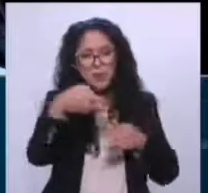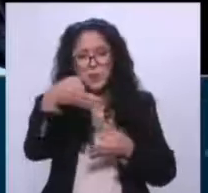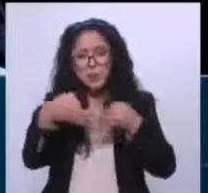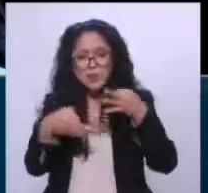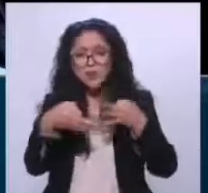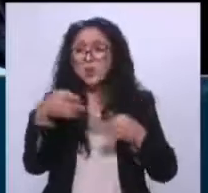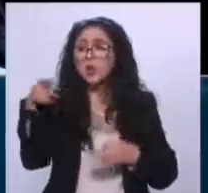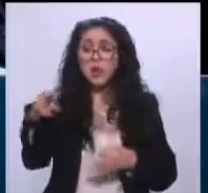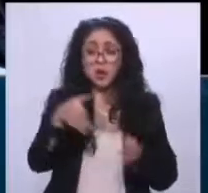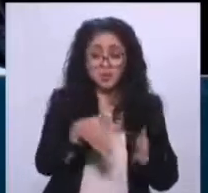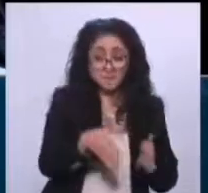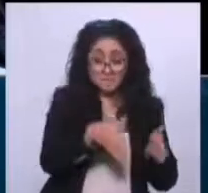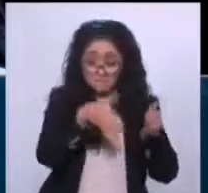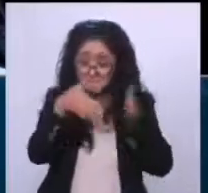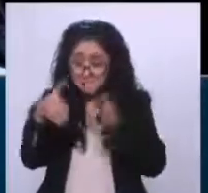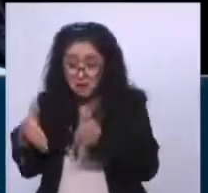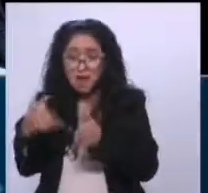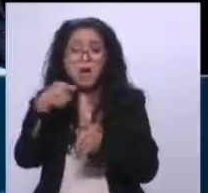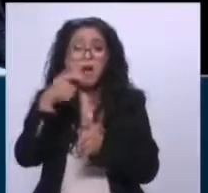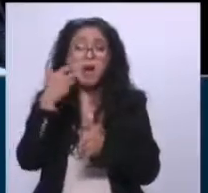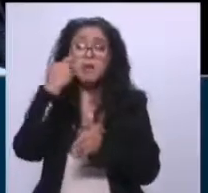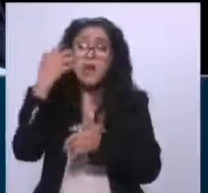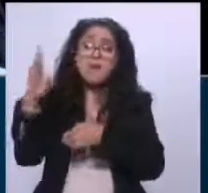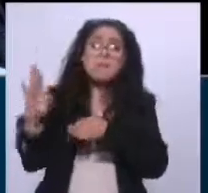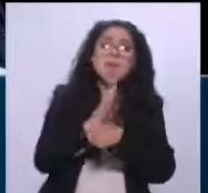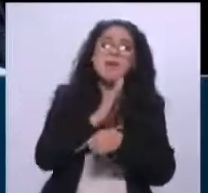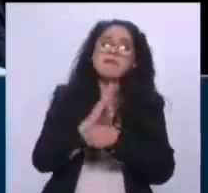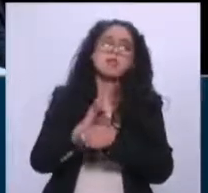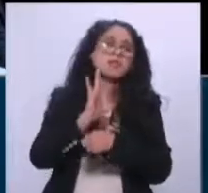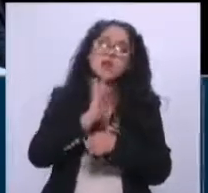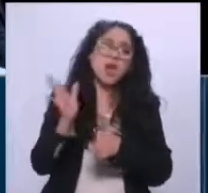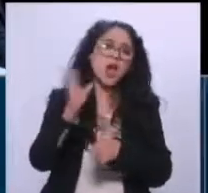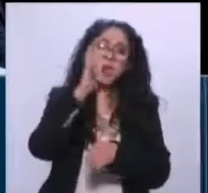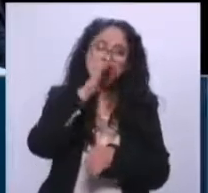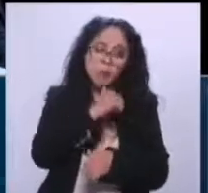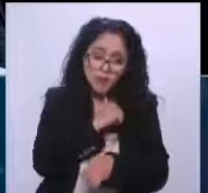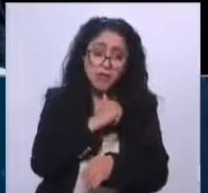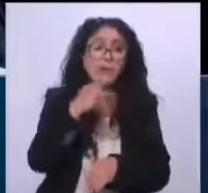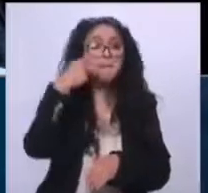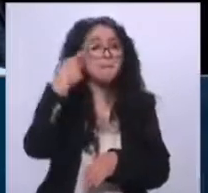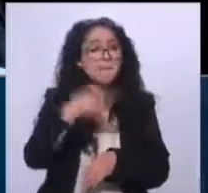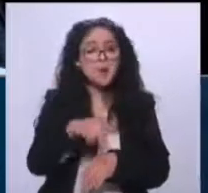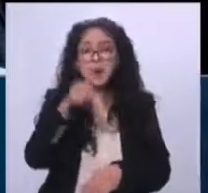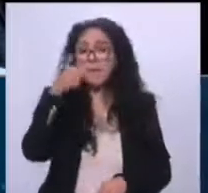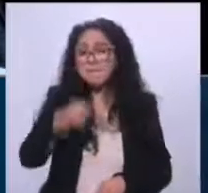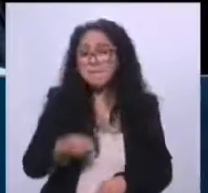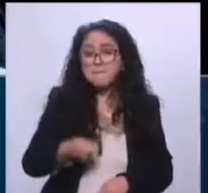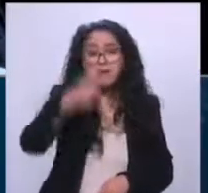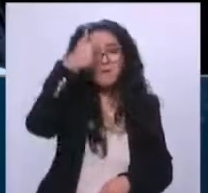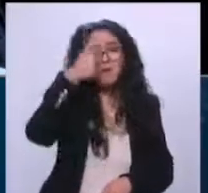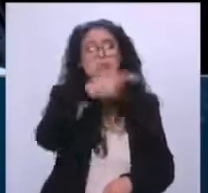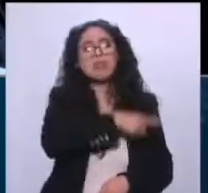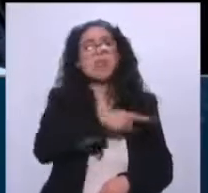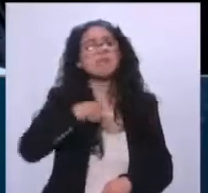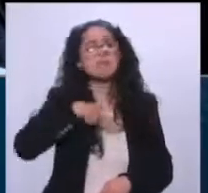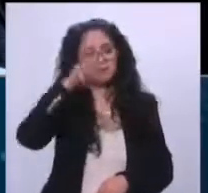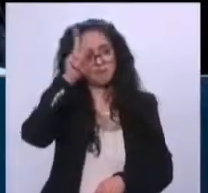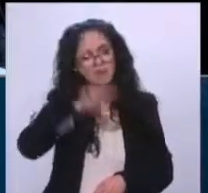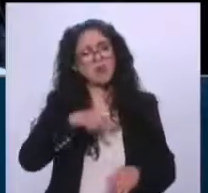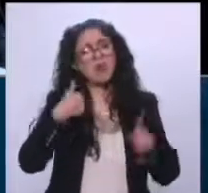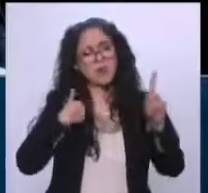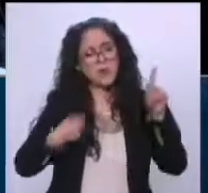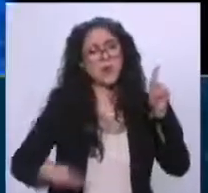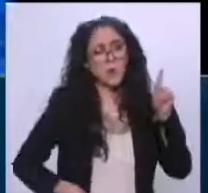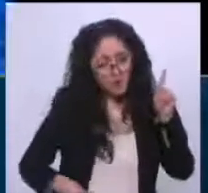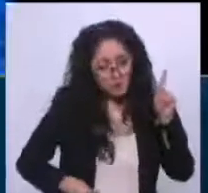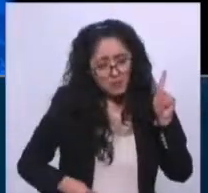de estos beneficios, contemplar la legislación penal. Se tendría que declarar culpable. Exacto. Cosa que no ha hecho. Y renunciar al